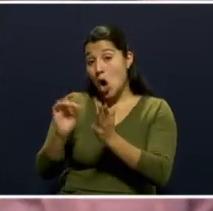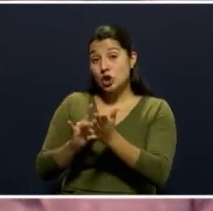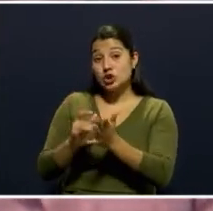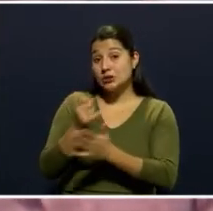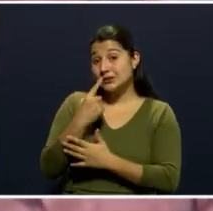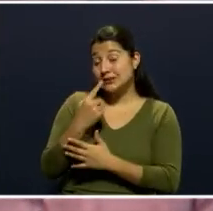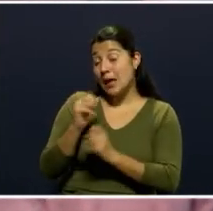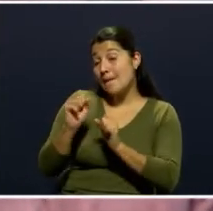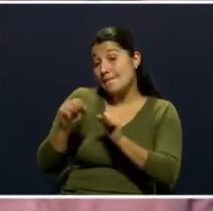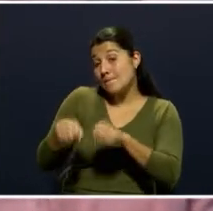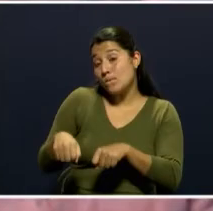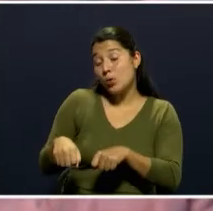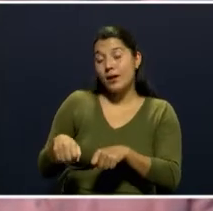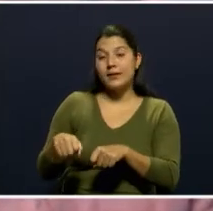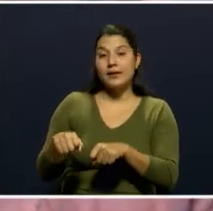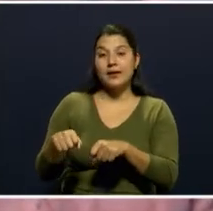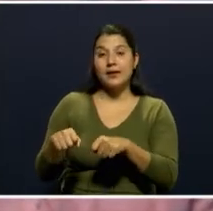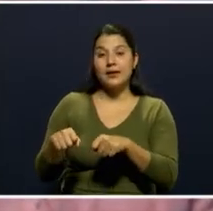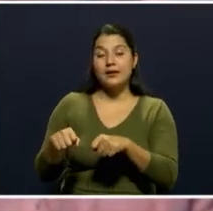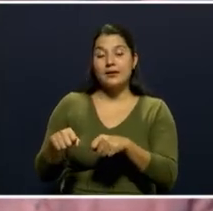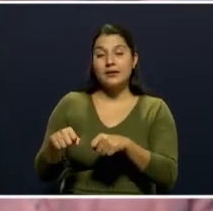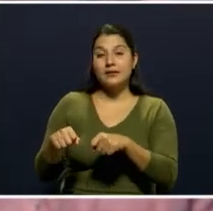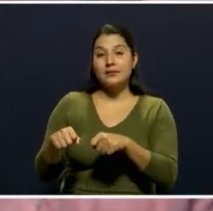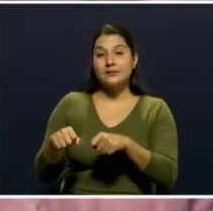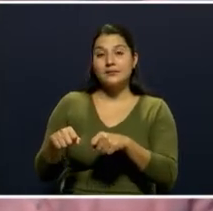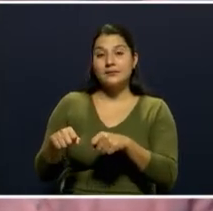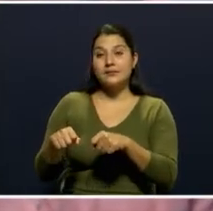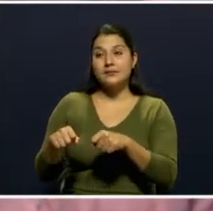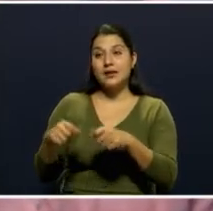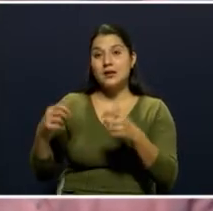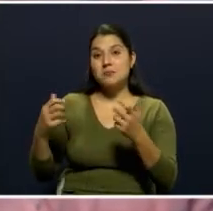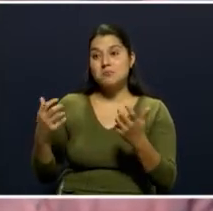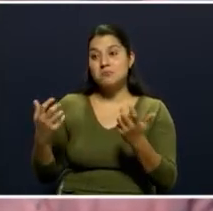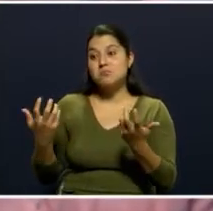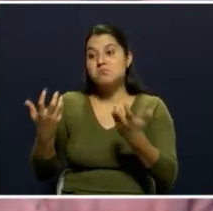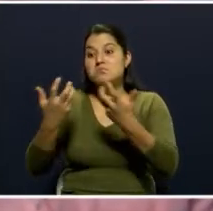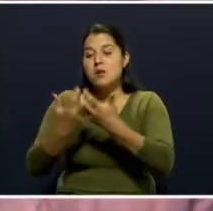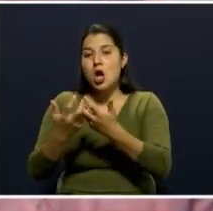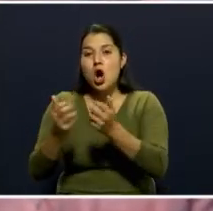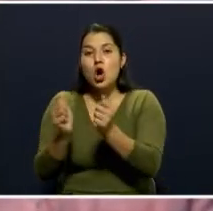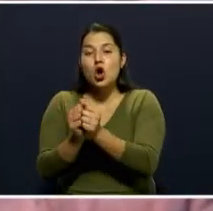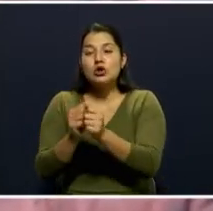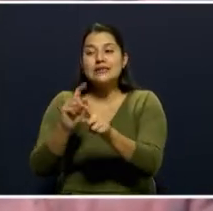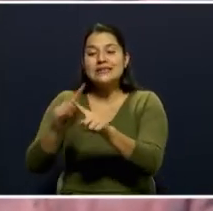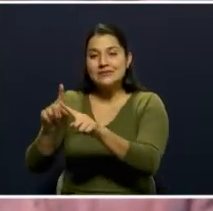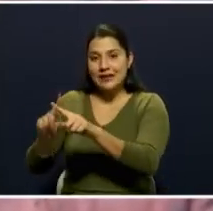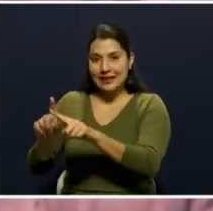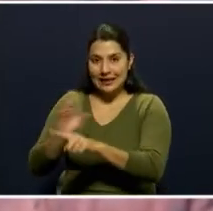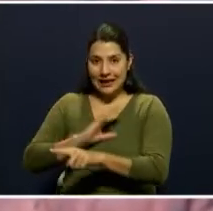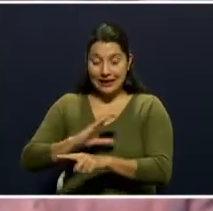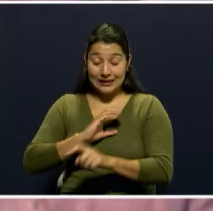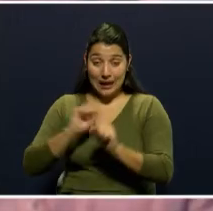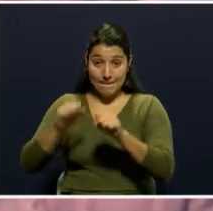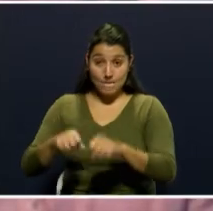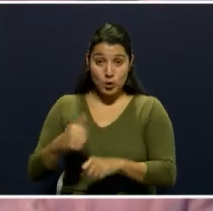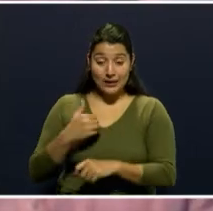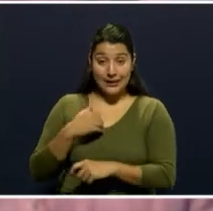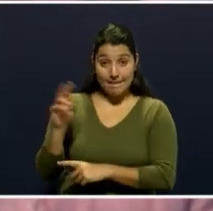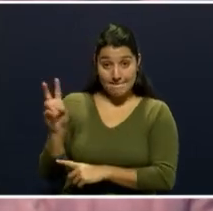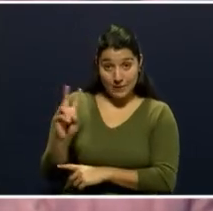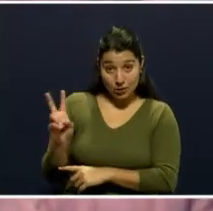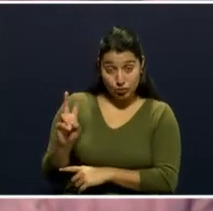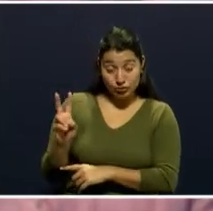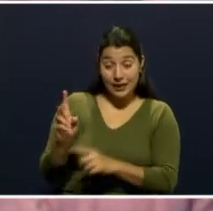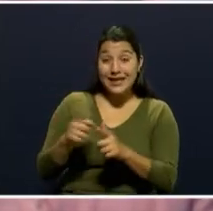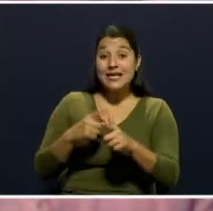estar enfatizados en las diferentes variantes. Entonces, a la larga, el conocer cuál es